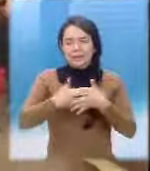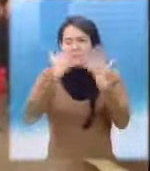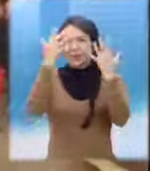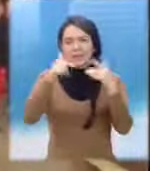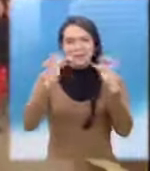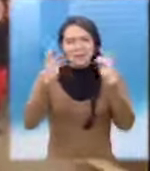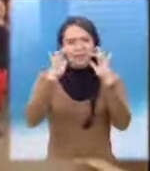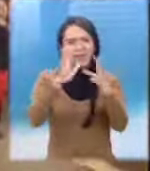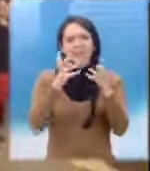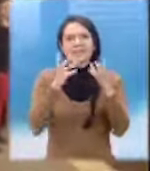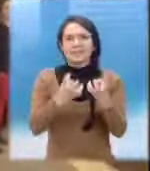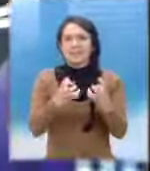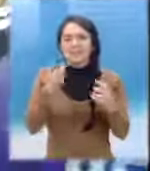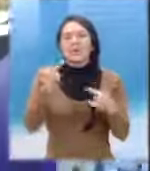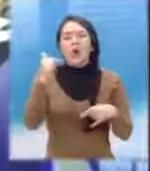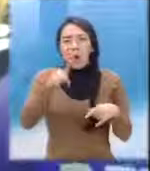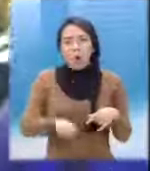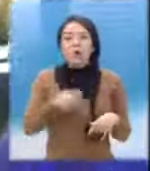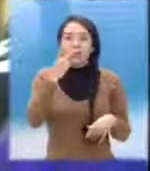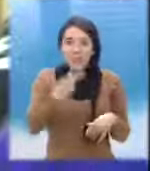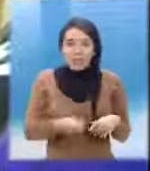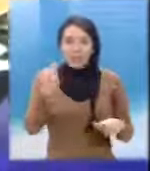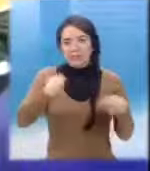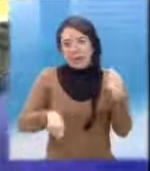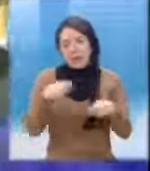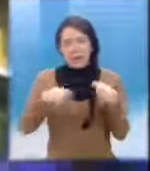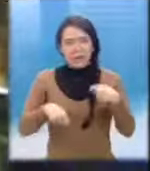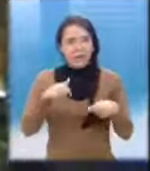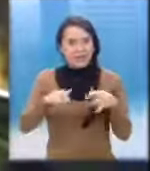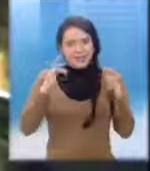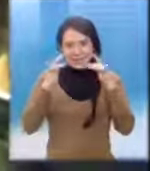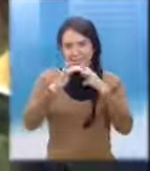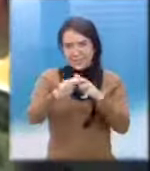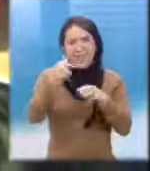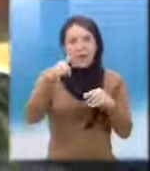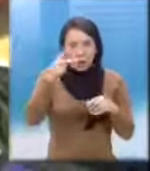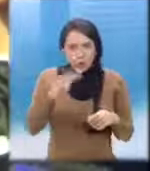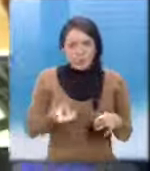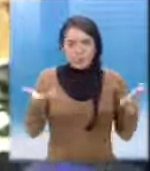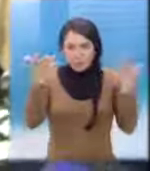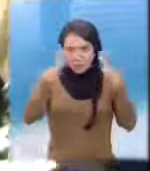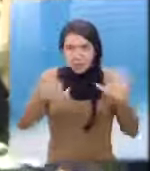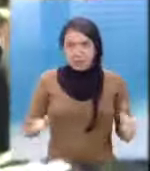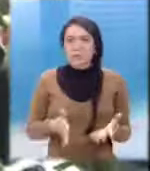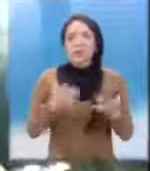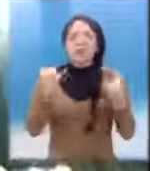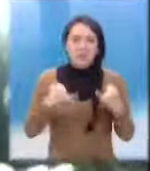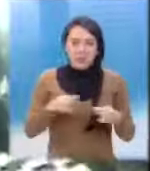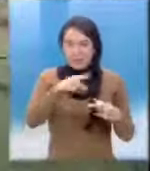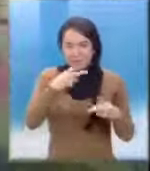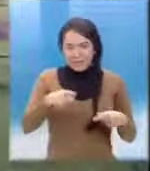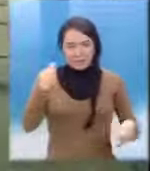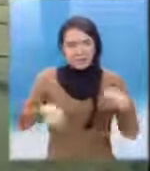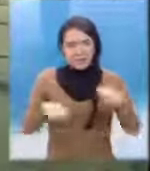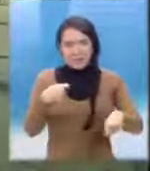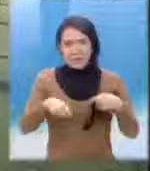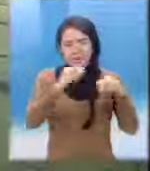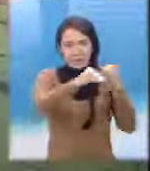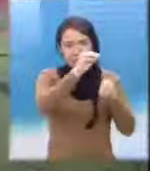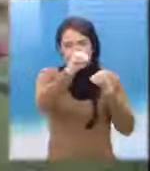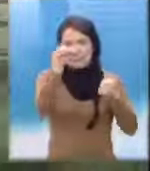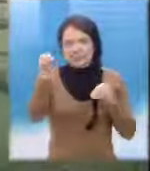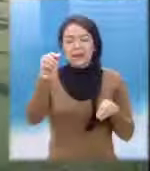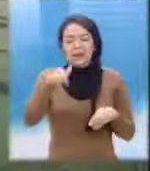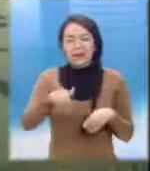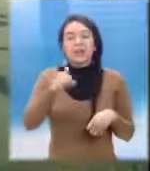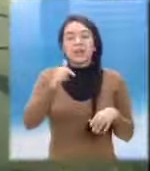ya que en las principales calles y avenidas de la ciudad, más de 8.000 estudiantes de nivel diversificado participaron en el tradicional desfile